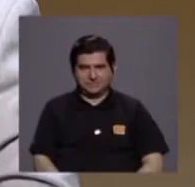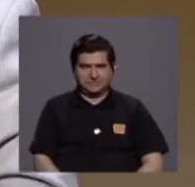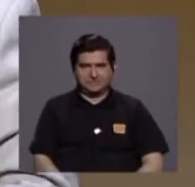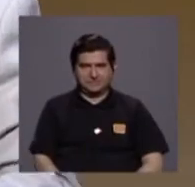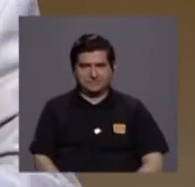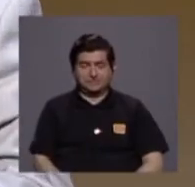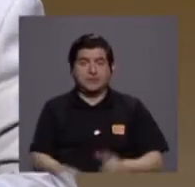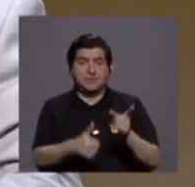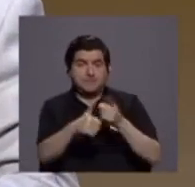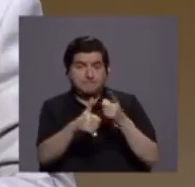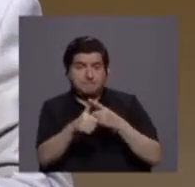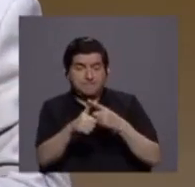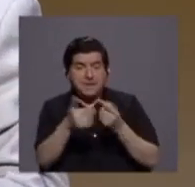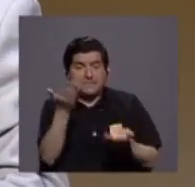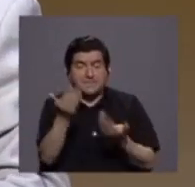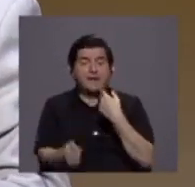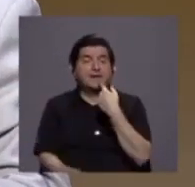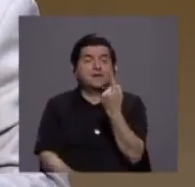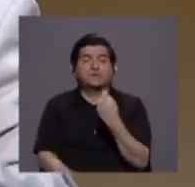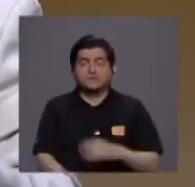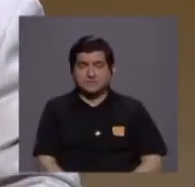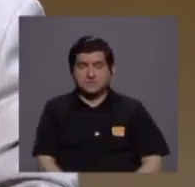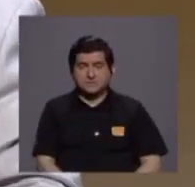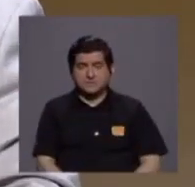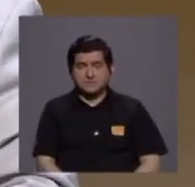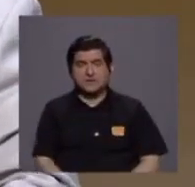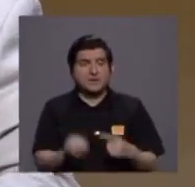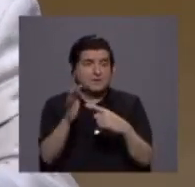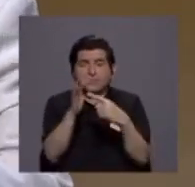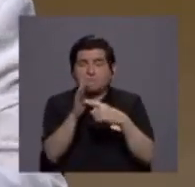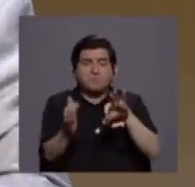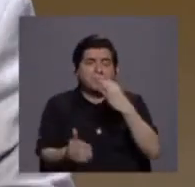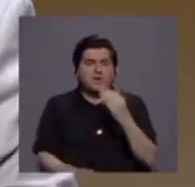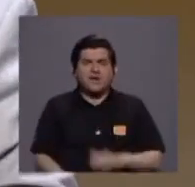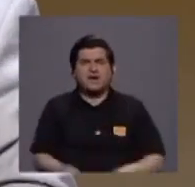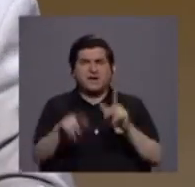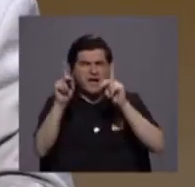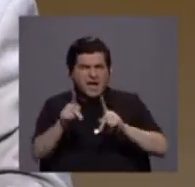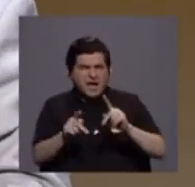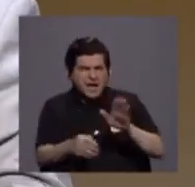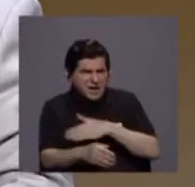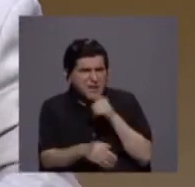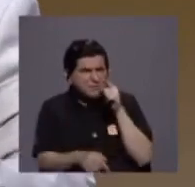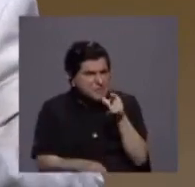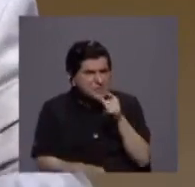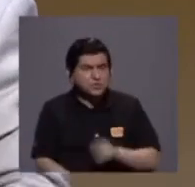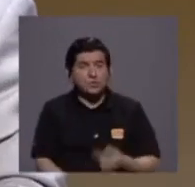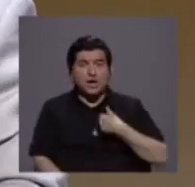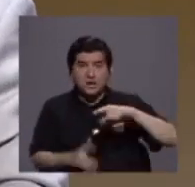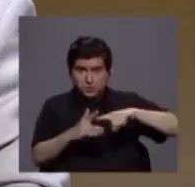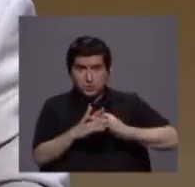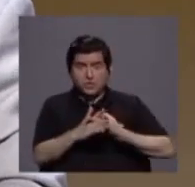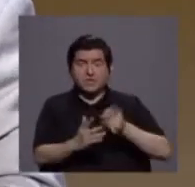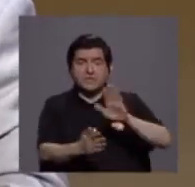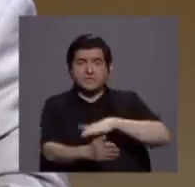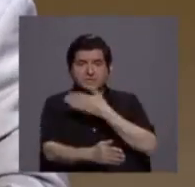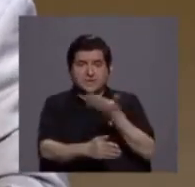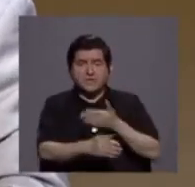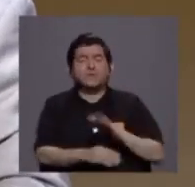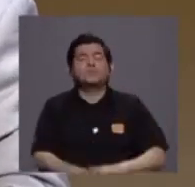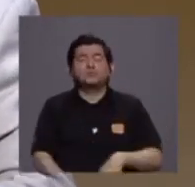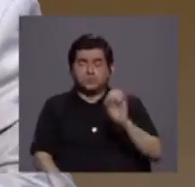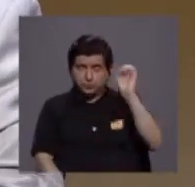bien lo primero que alguien podría decir coloquialmente es, pero es alguien de música, bueno, yo me inicié como músico